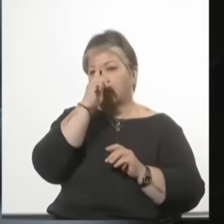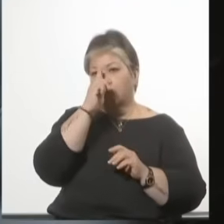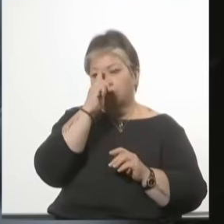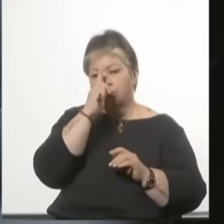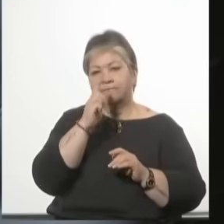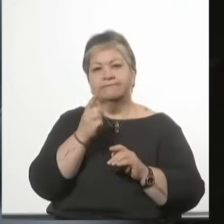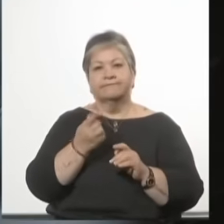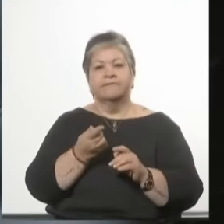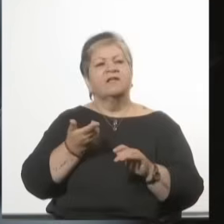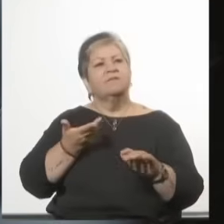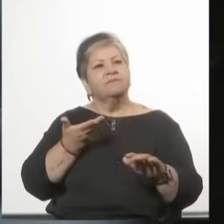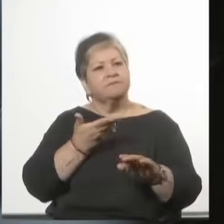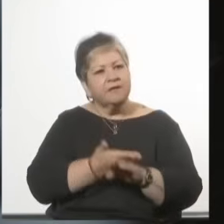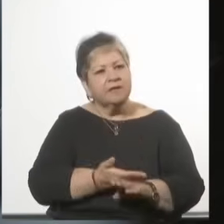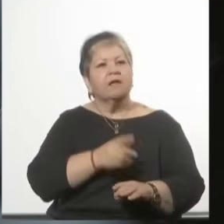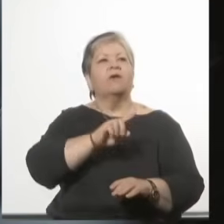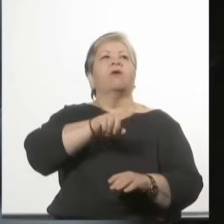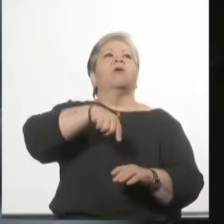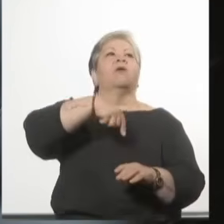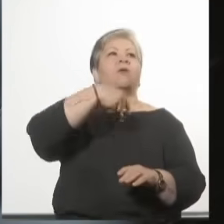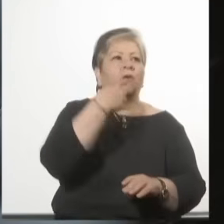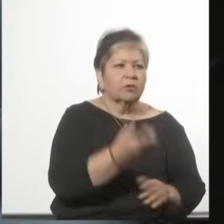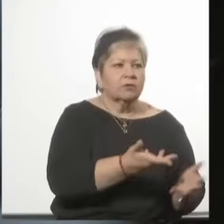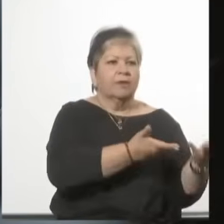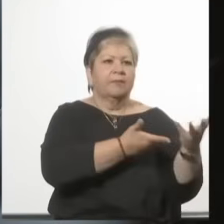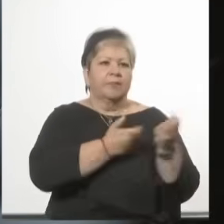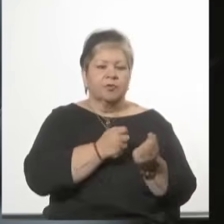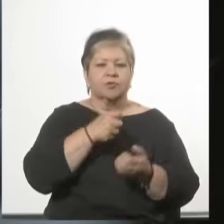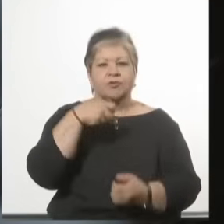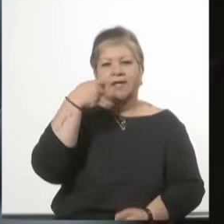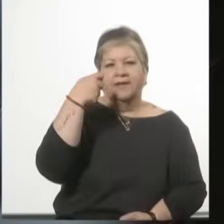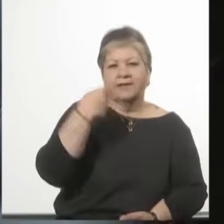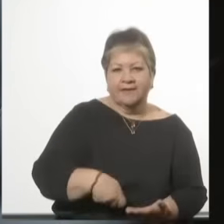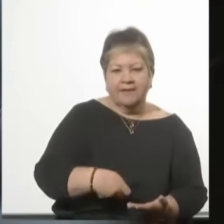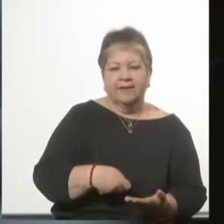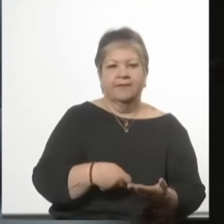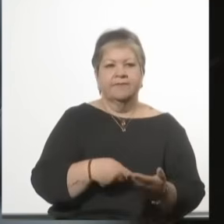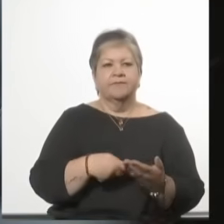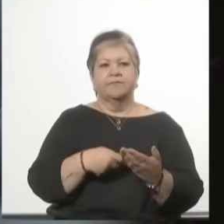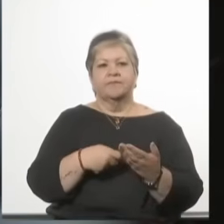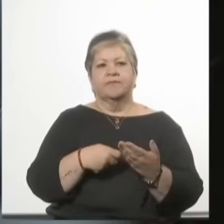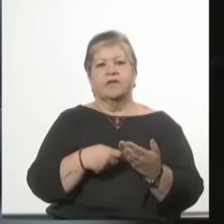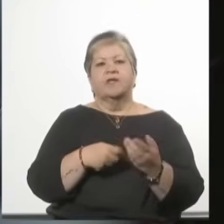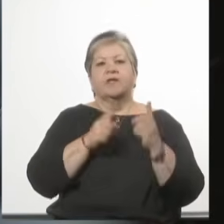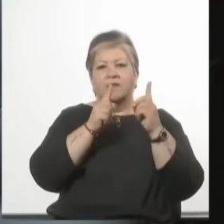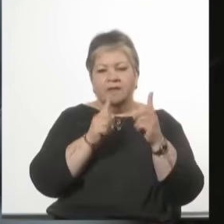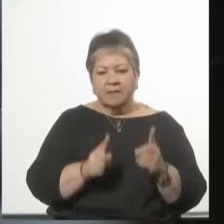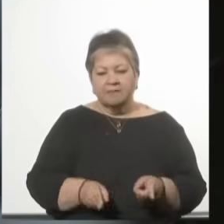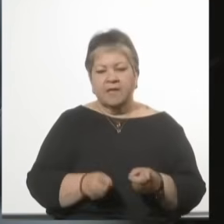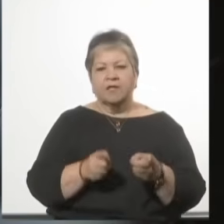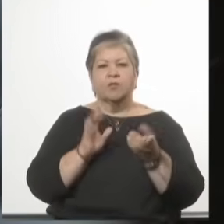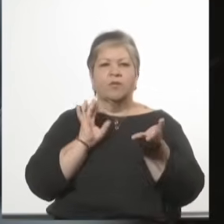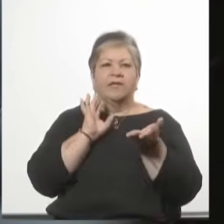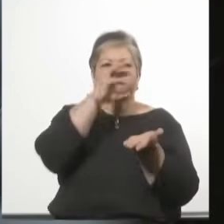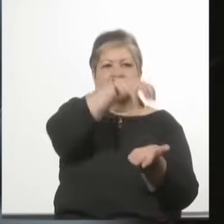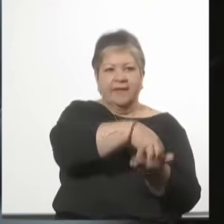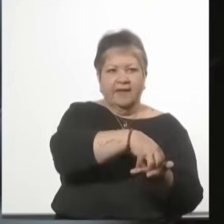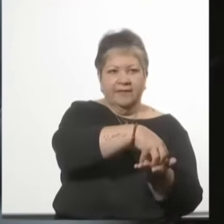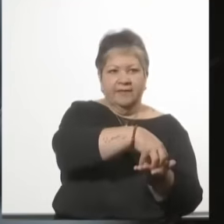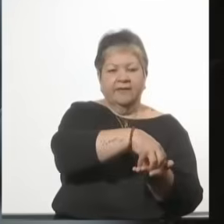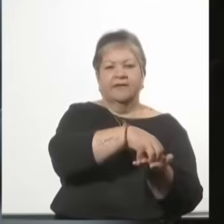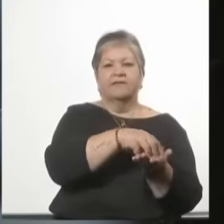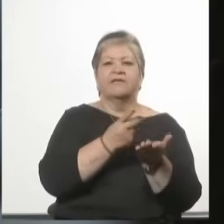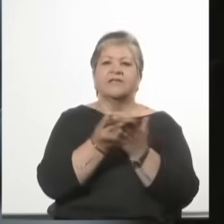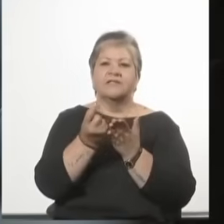que se encuentra solicitando otros avales, Société Générale, así como un aval de una entidad